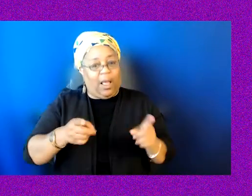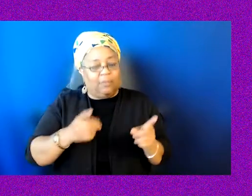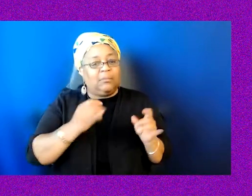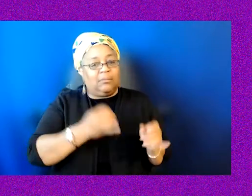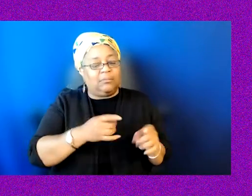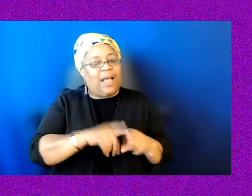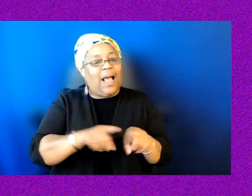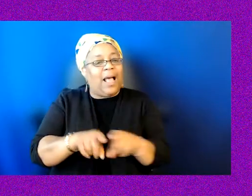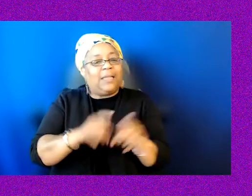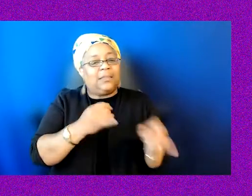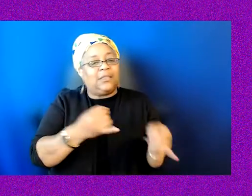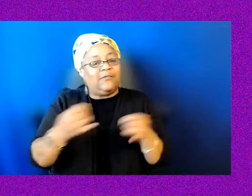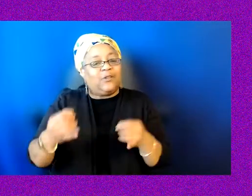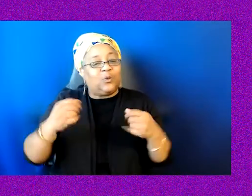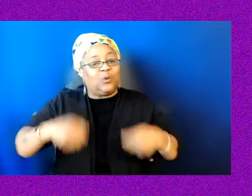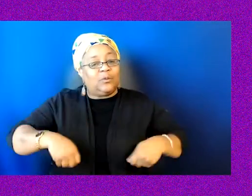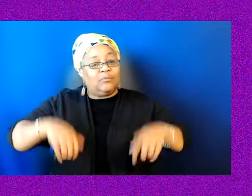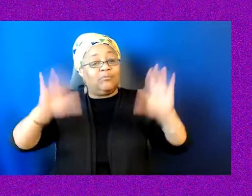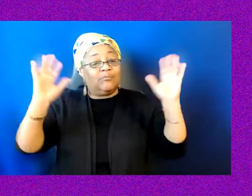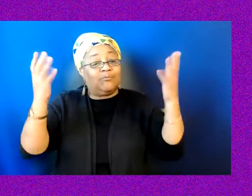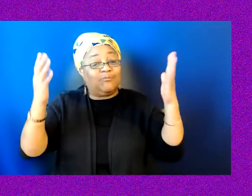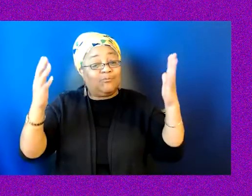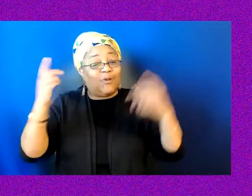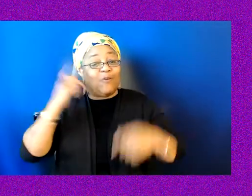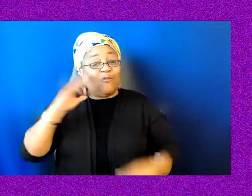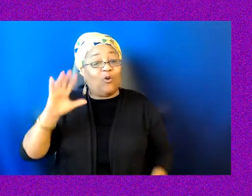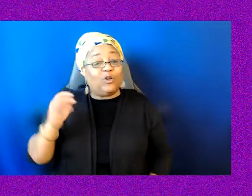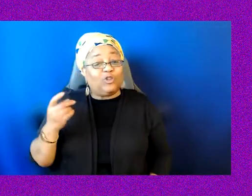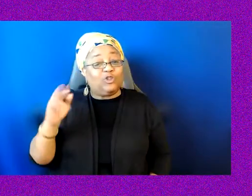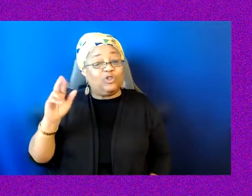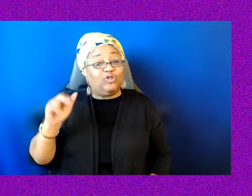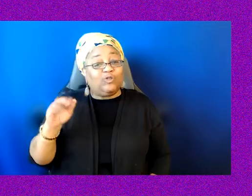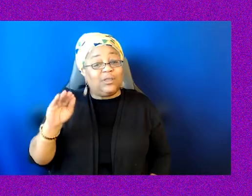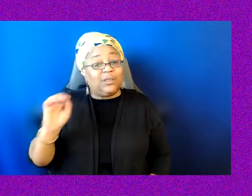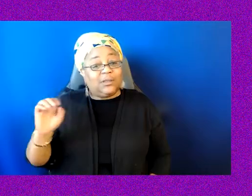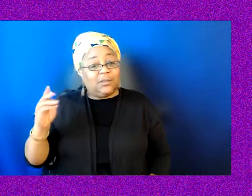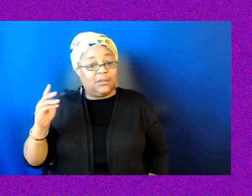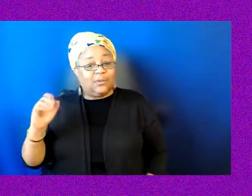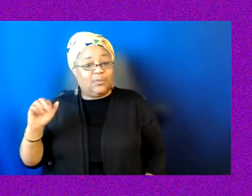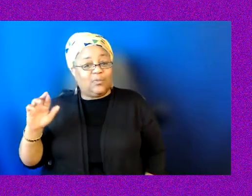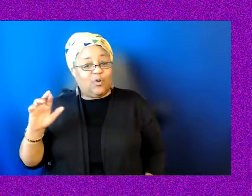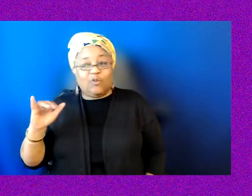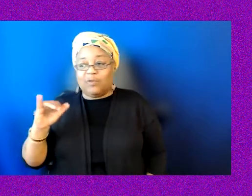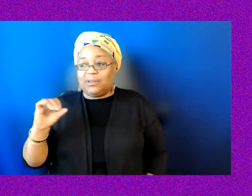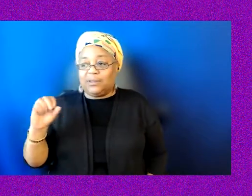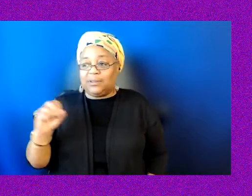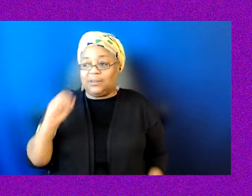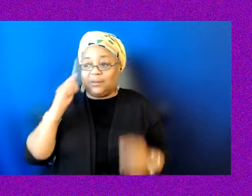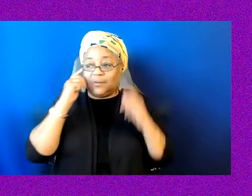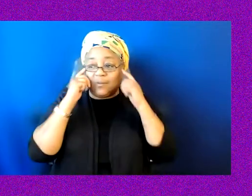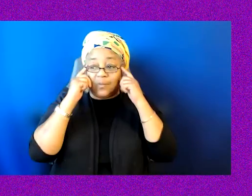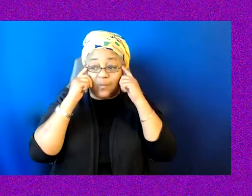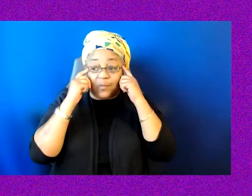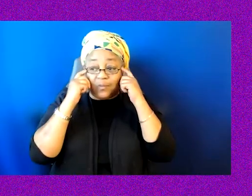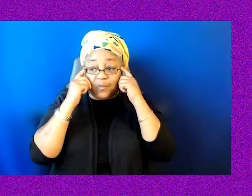como individuales. Como individuos, digo. Charisse Morris.